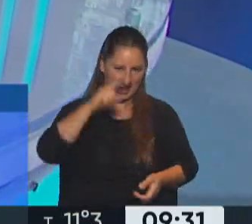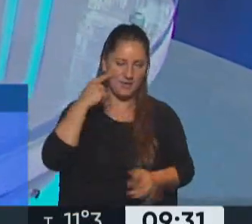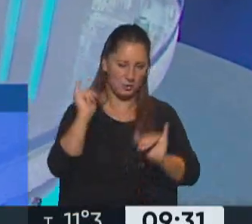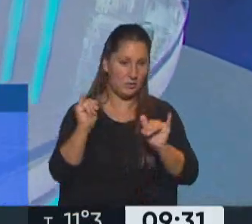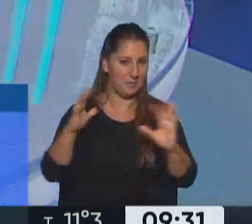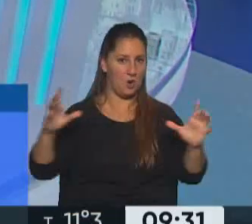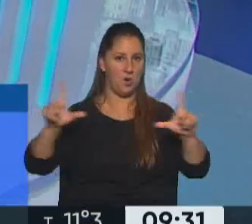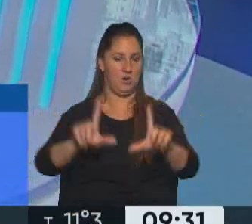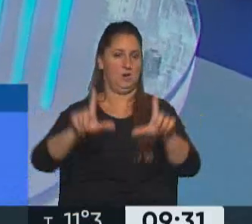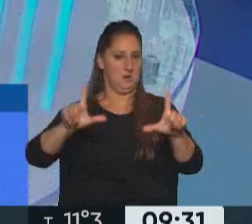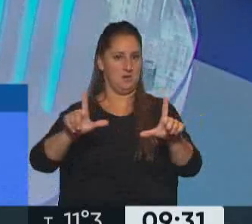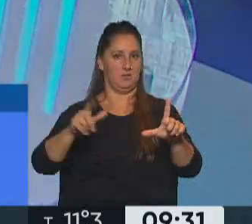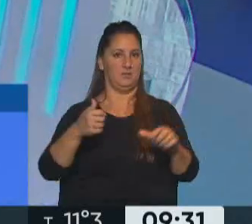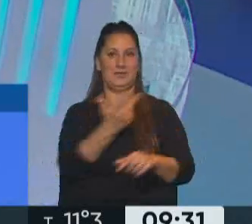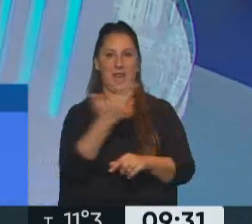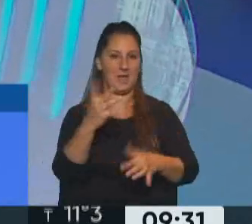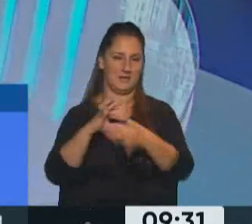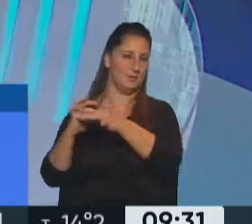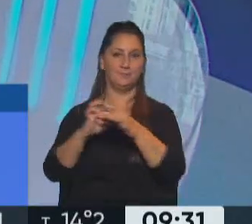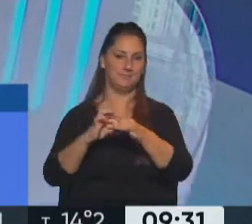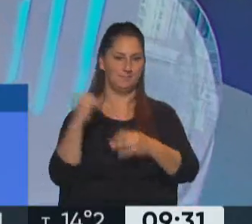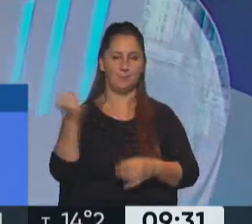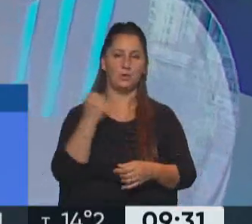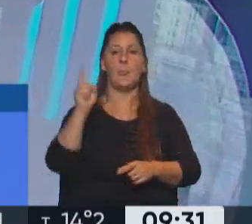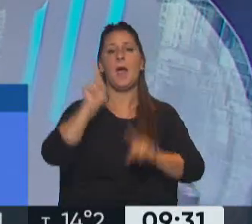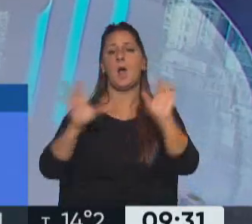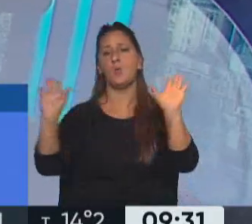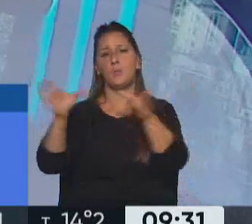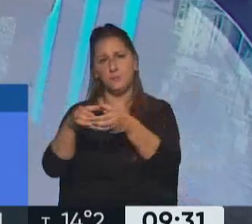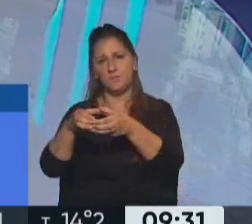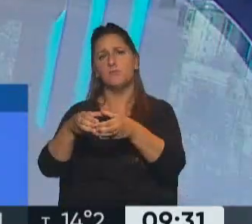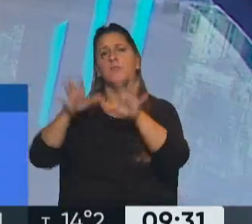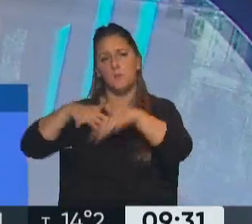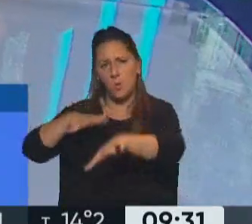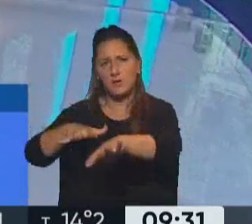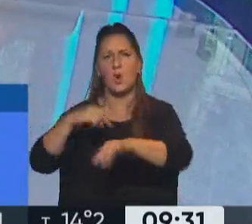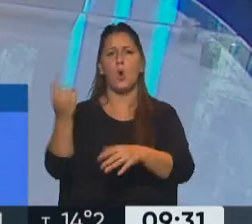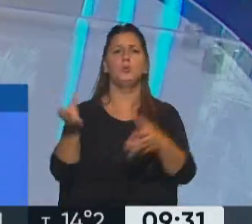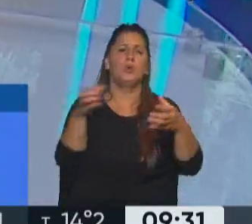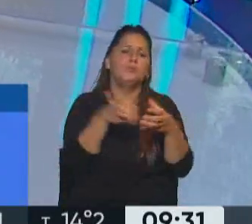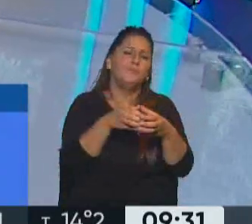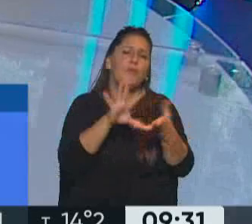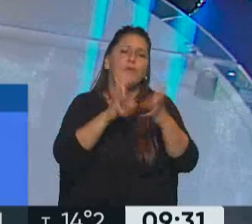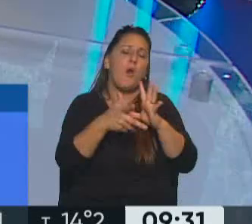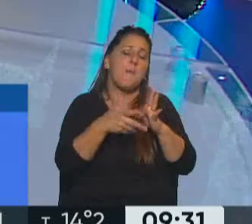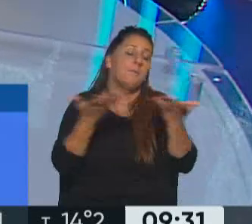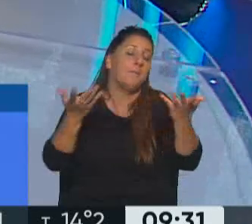Y bueno, cada fuerza habrá elegido acompañar de distintas maneras, algunos movilizando, otros acompañarán con otros